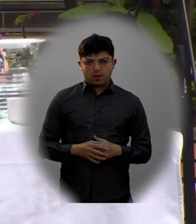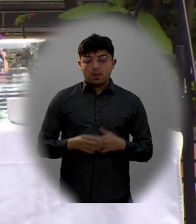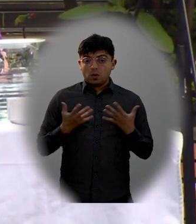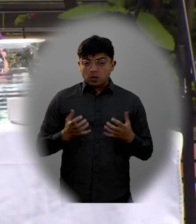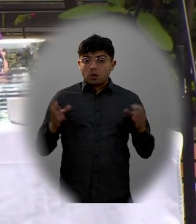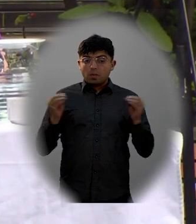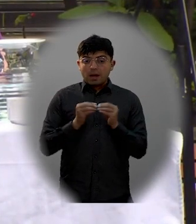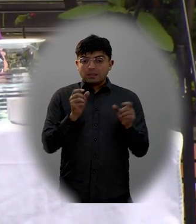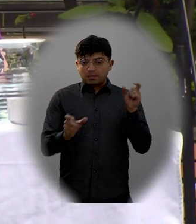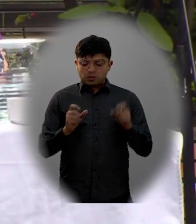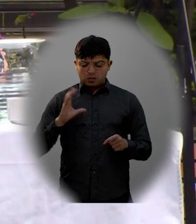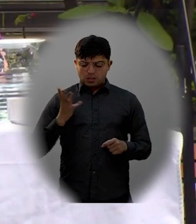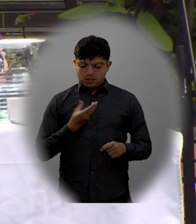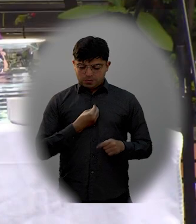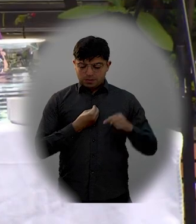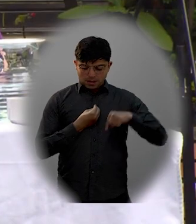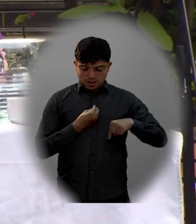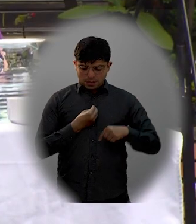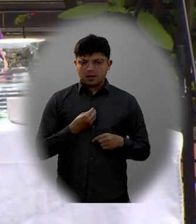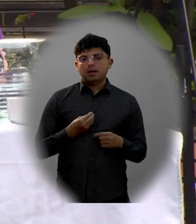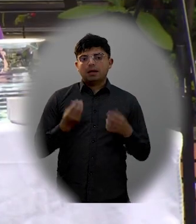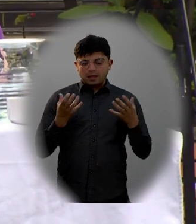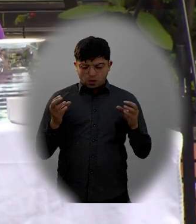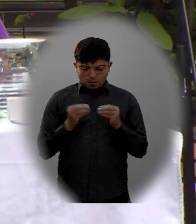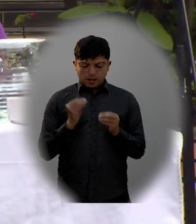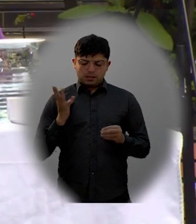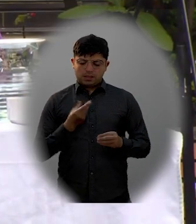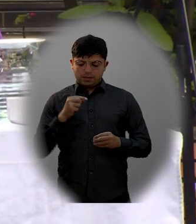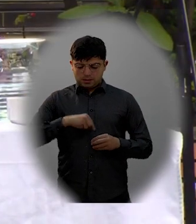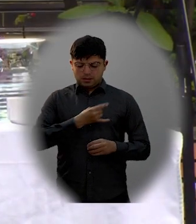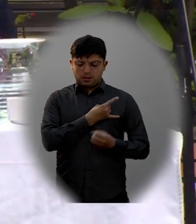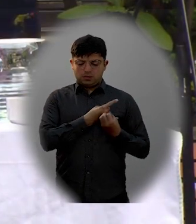más personas travestis en esta universidad.